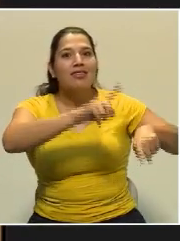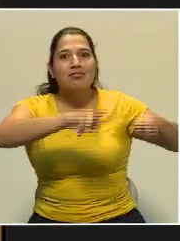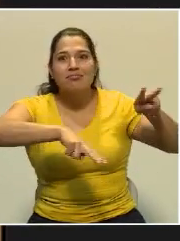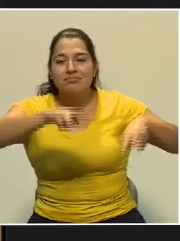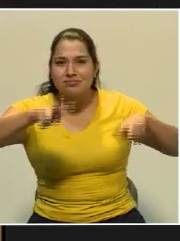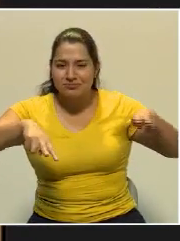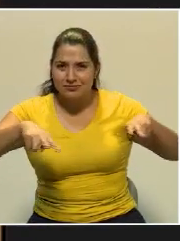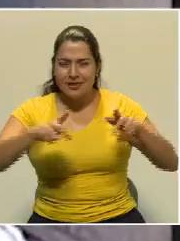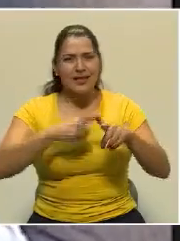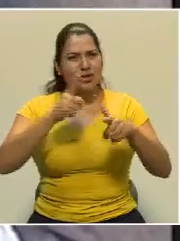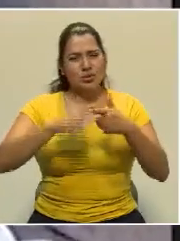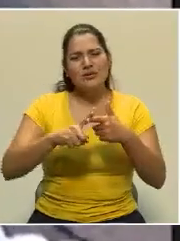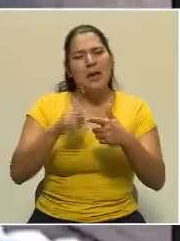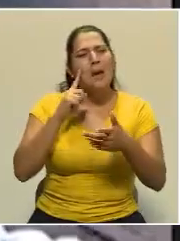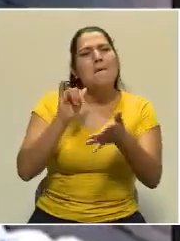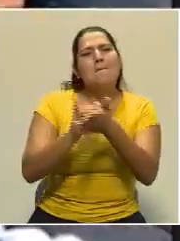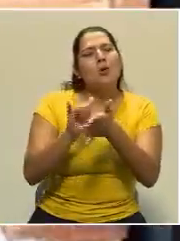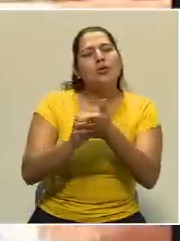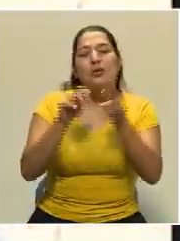gente no